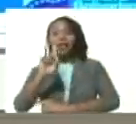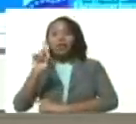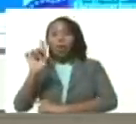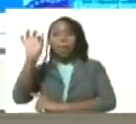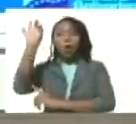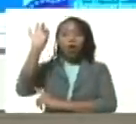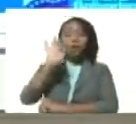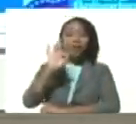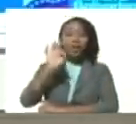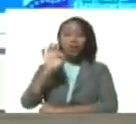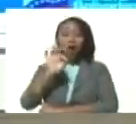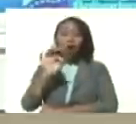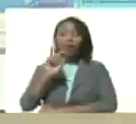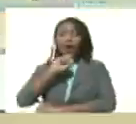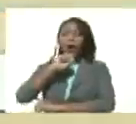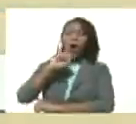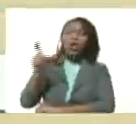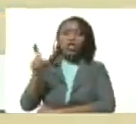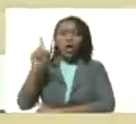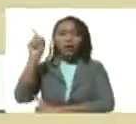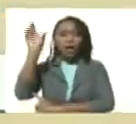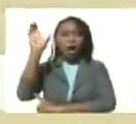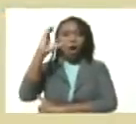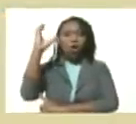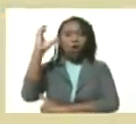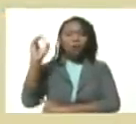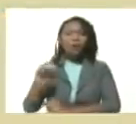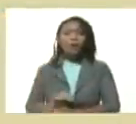731% en discursos de odio en Colombia,